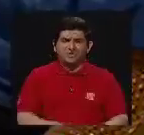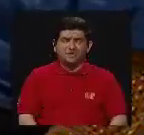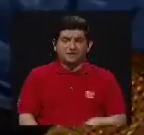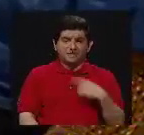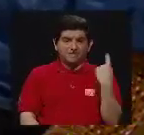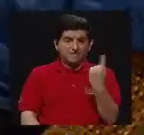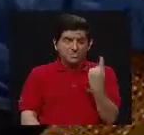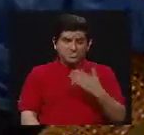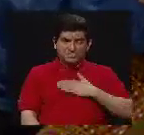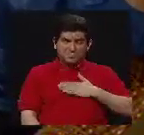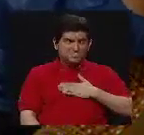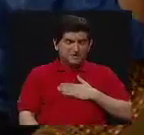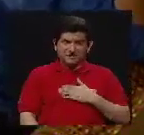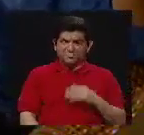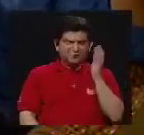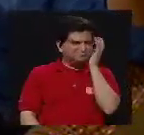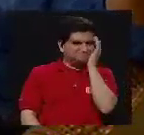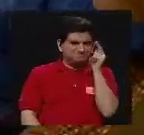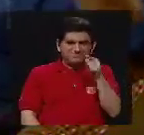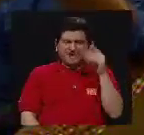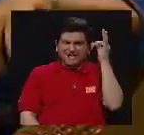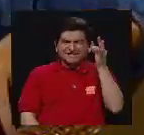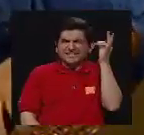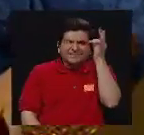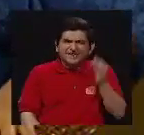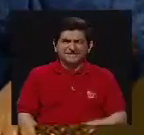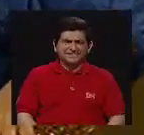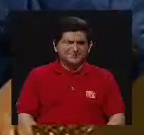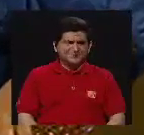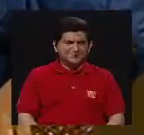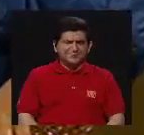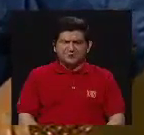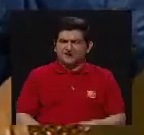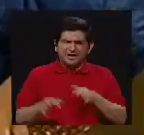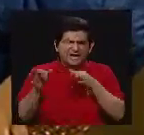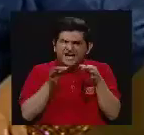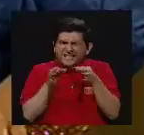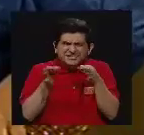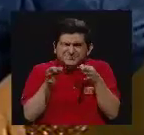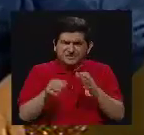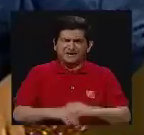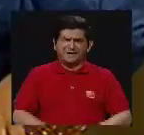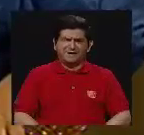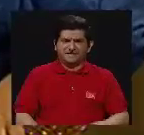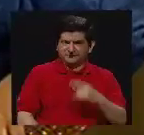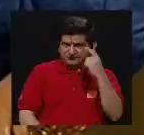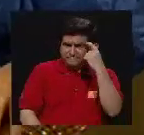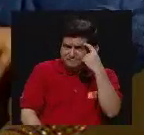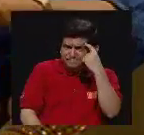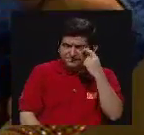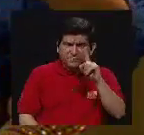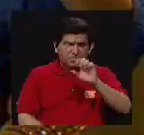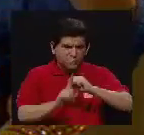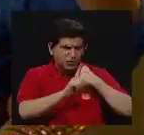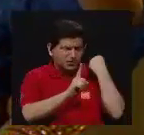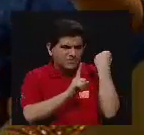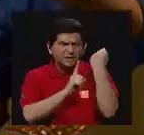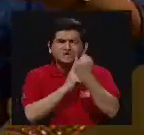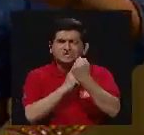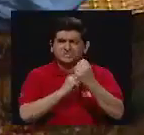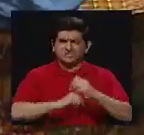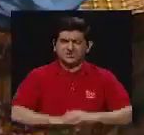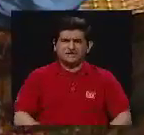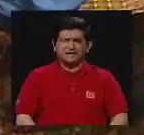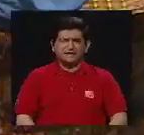Esa ha sido siempre mi inquietud respecto de estas tesis. ¿Cómo explicar que una